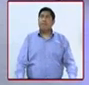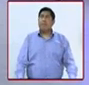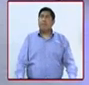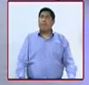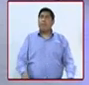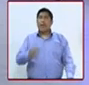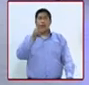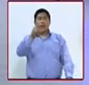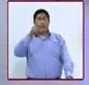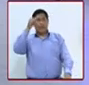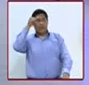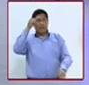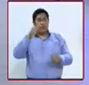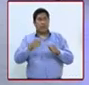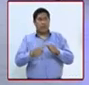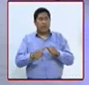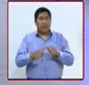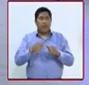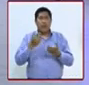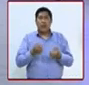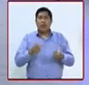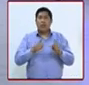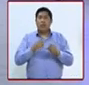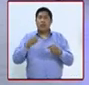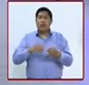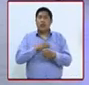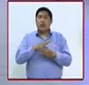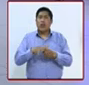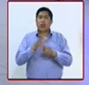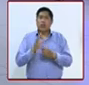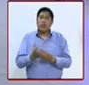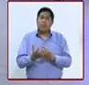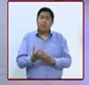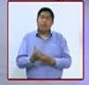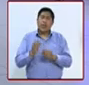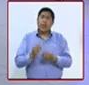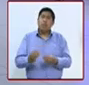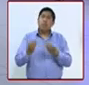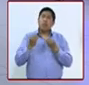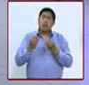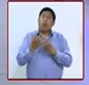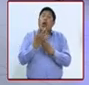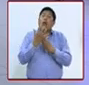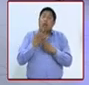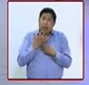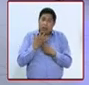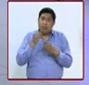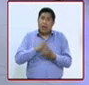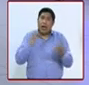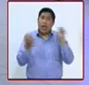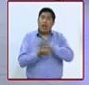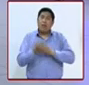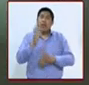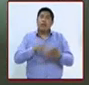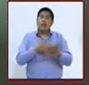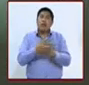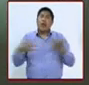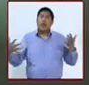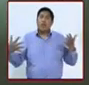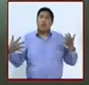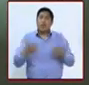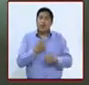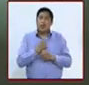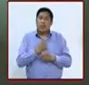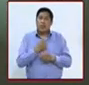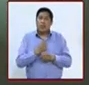Adrián, ¿tú recuerdas que en época de COVID sí. se han dispuesto horario continuo, ¿no? Para empresas privadas, para empresas públicas. Claro, cuando ya salimos a trabajar,